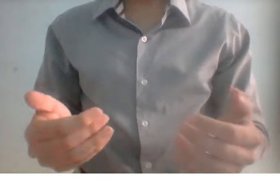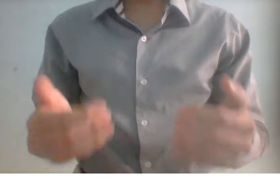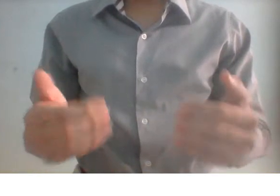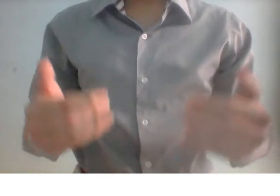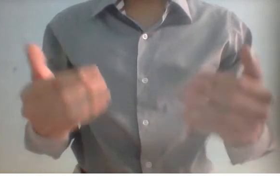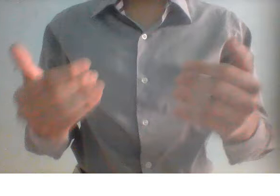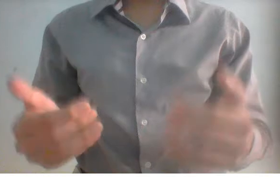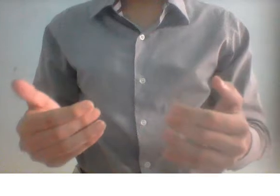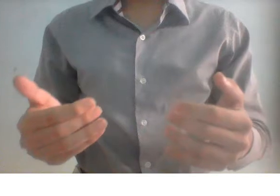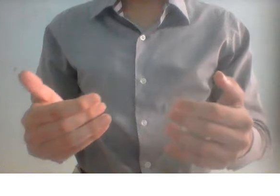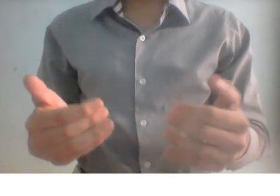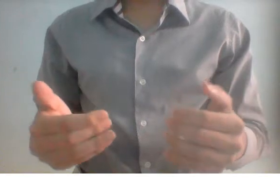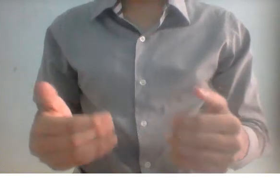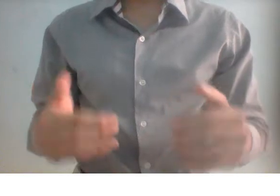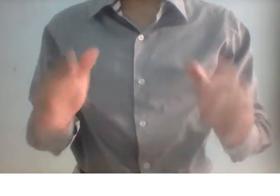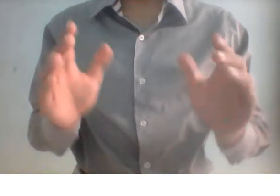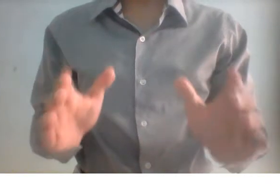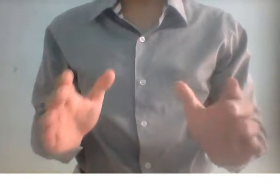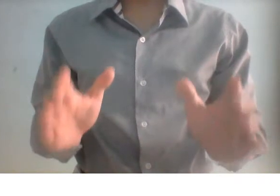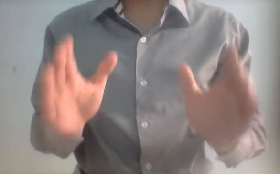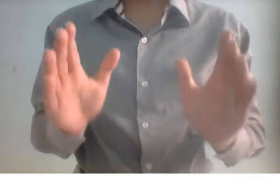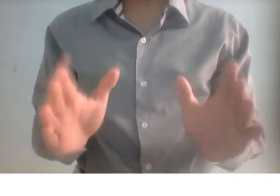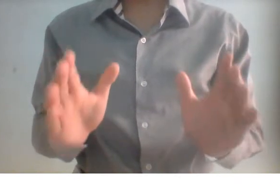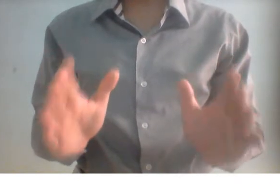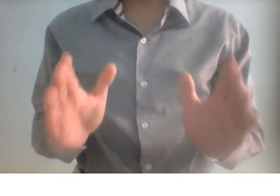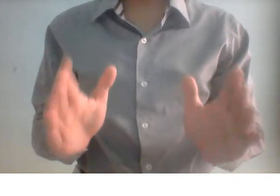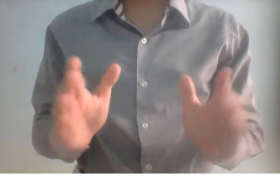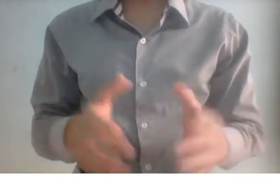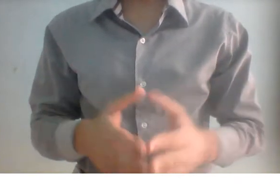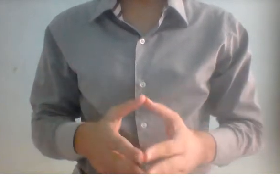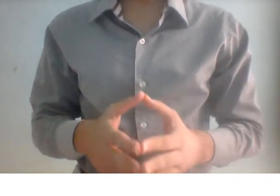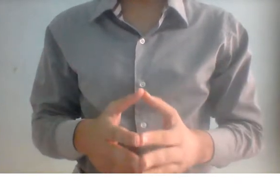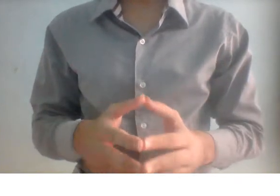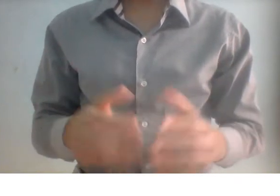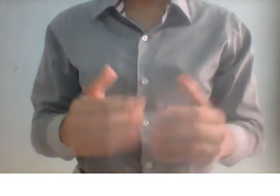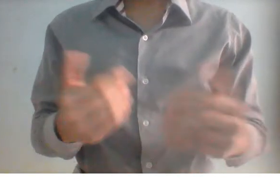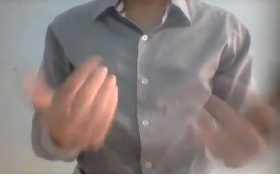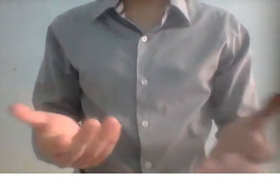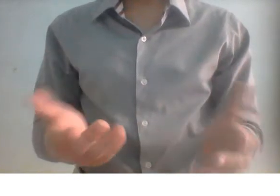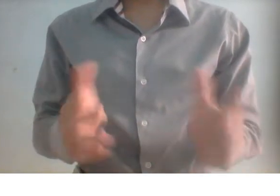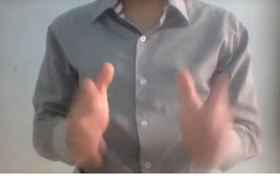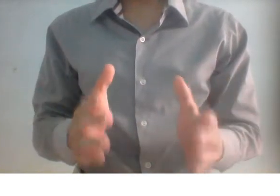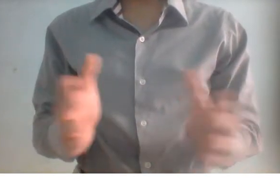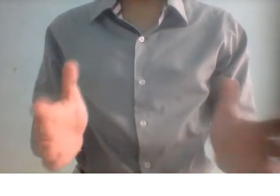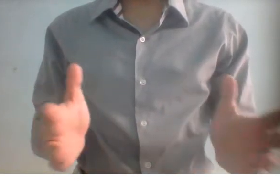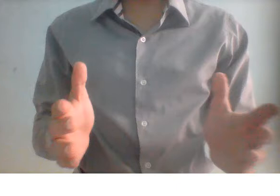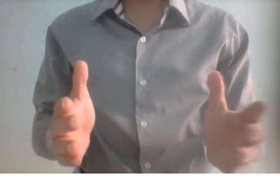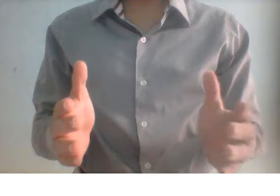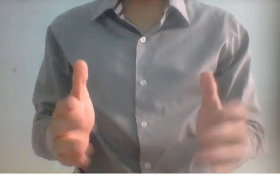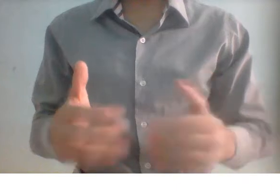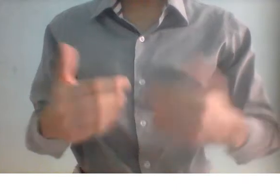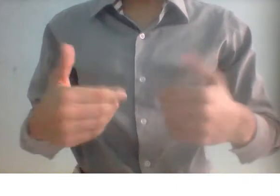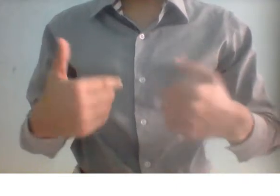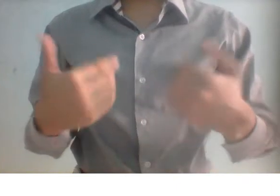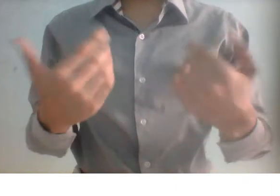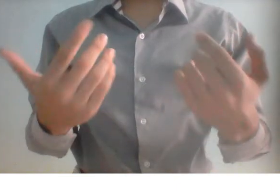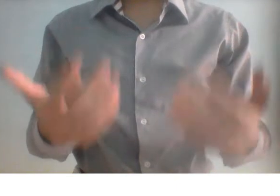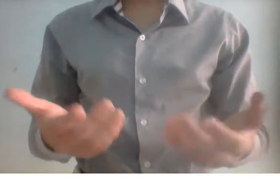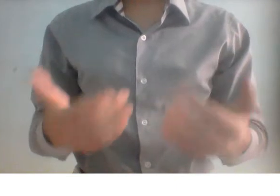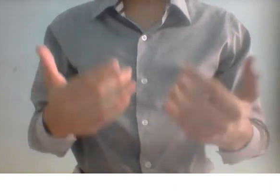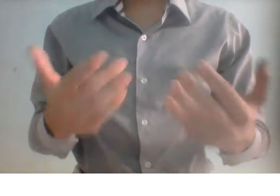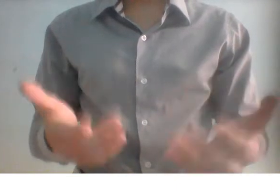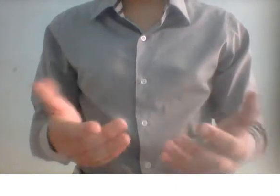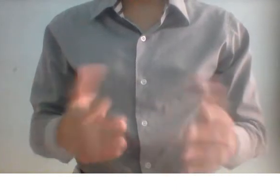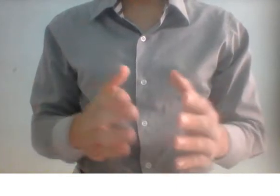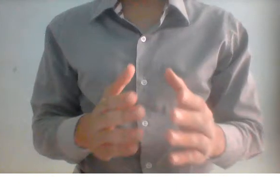de dinero para cancelar los contratos. Pero aquí hay un dato muy importante. A lo mejor dirás, no, se va a perder mucho dinero, pero también